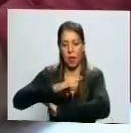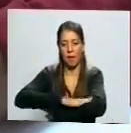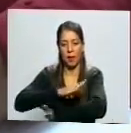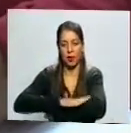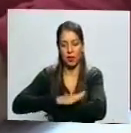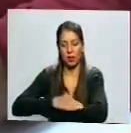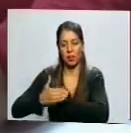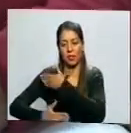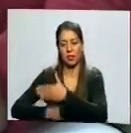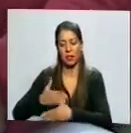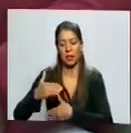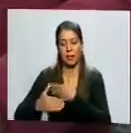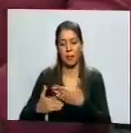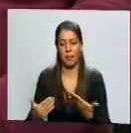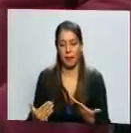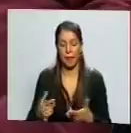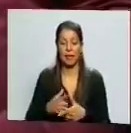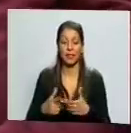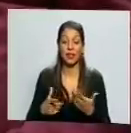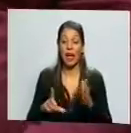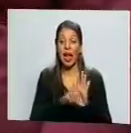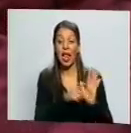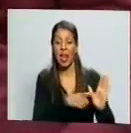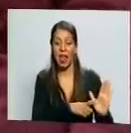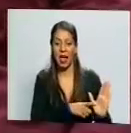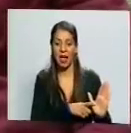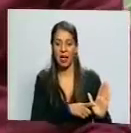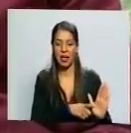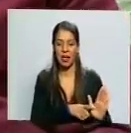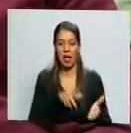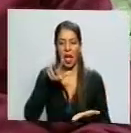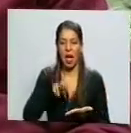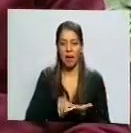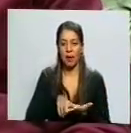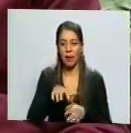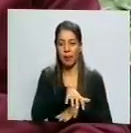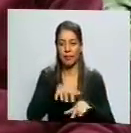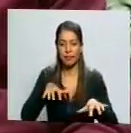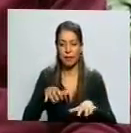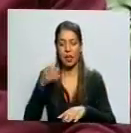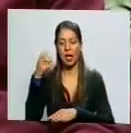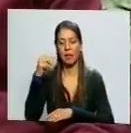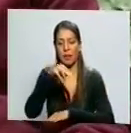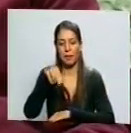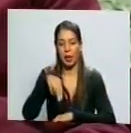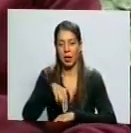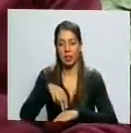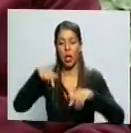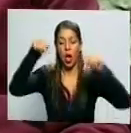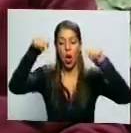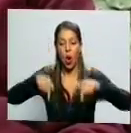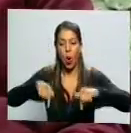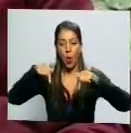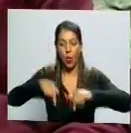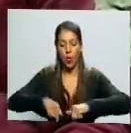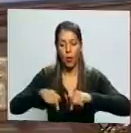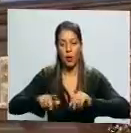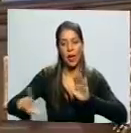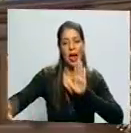procedimientos establecidas. Por lo tanto, la ley que aprueba la Asamblea Nacional Constituyente hoy es una ley